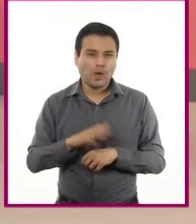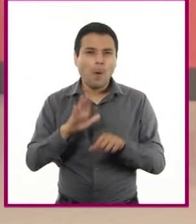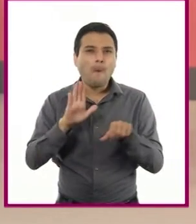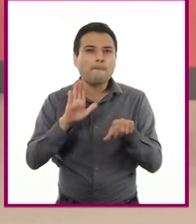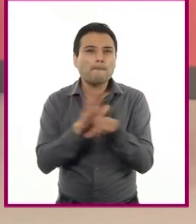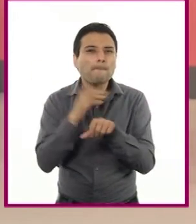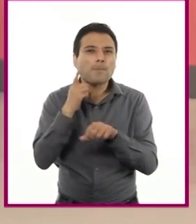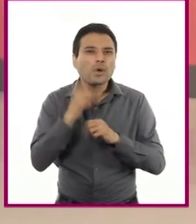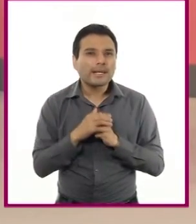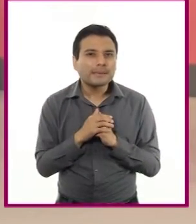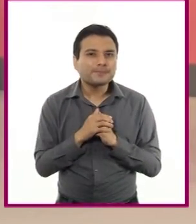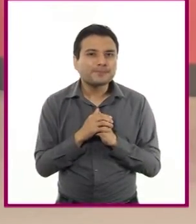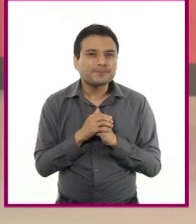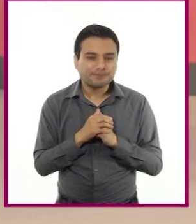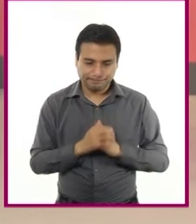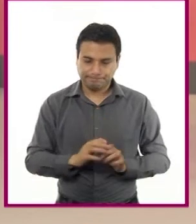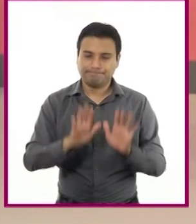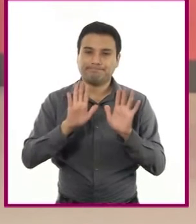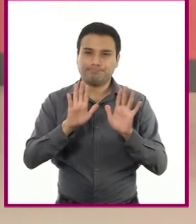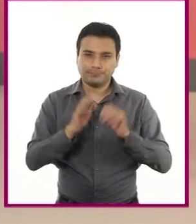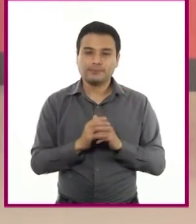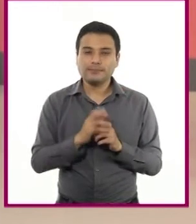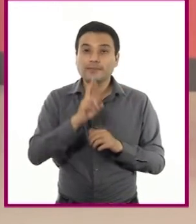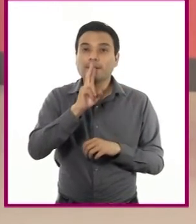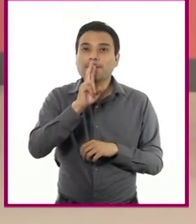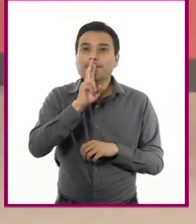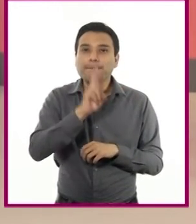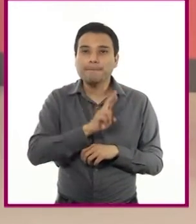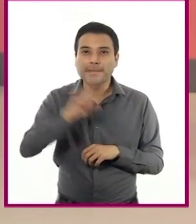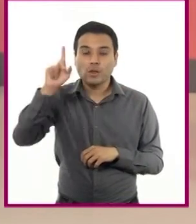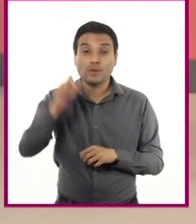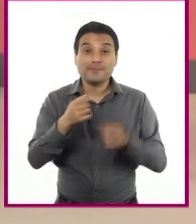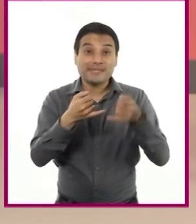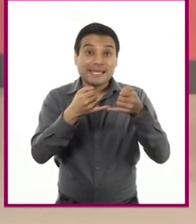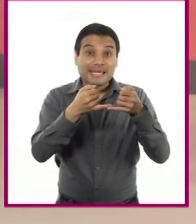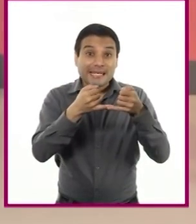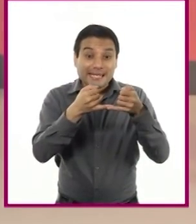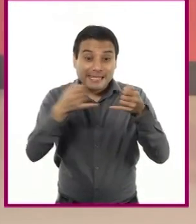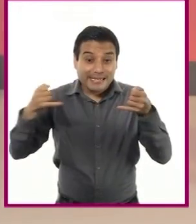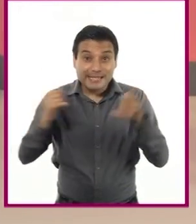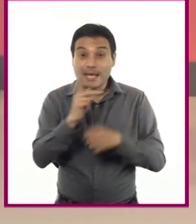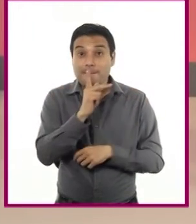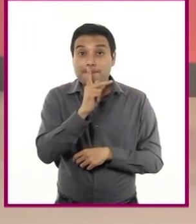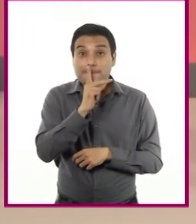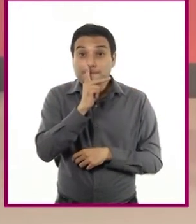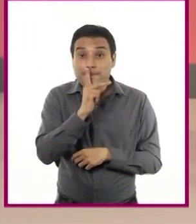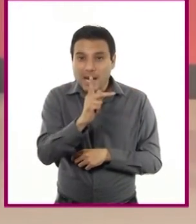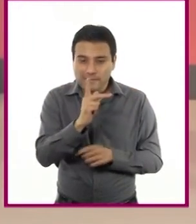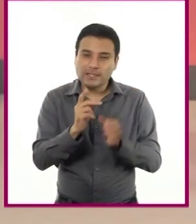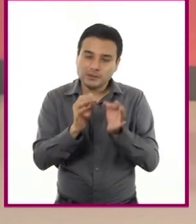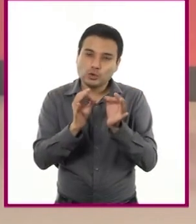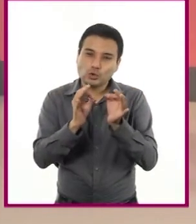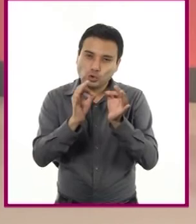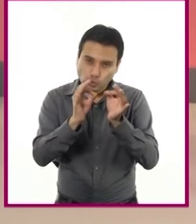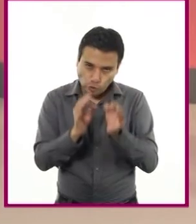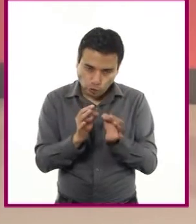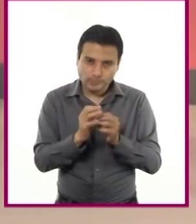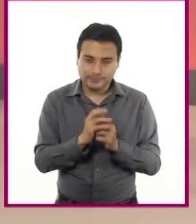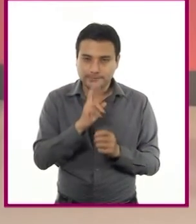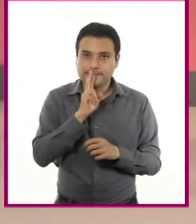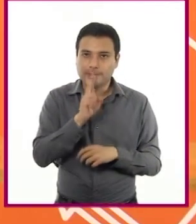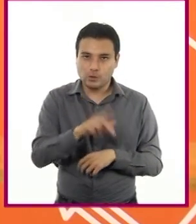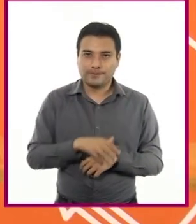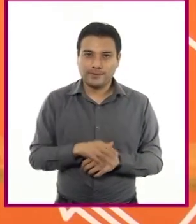es la ubicación. Las líneas y las palabras de enlace nos indican la subordinación de un concepto a